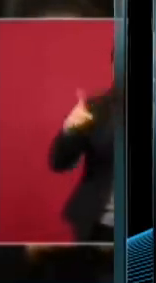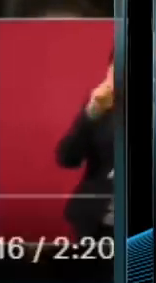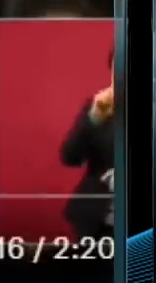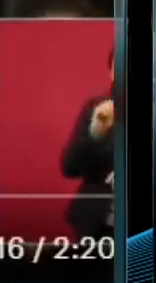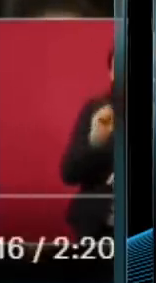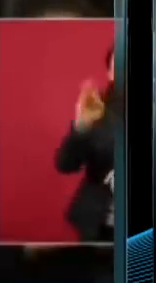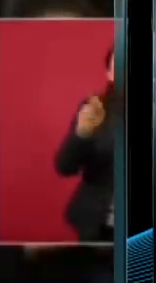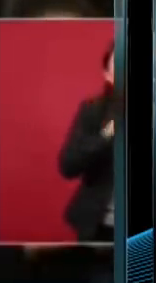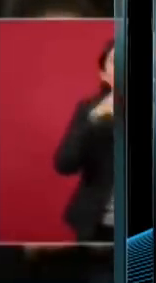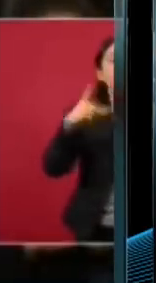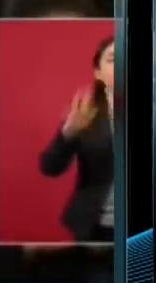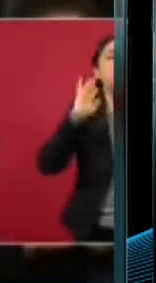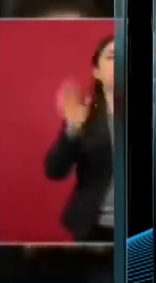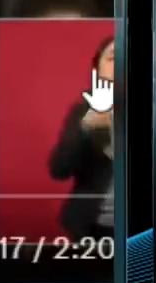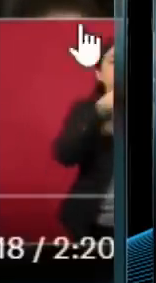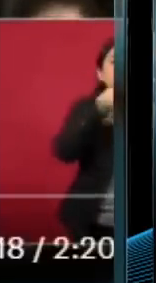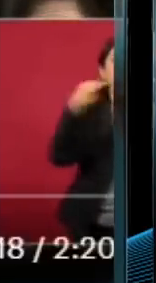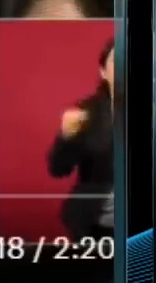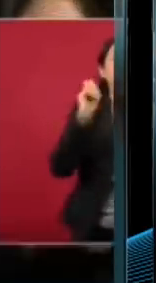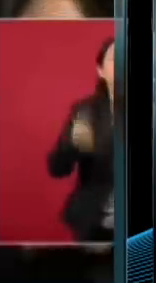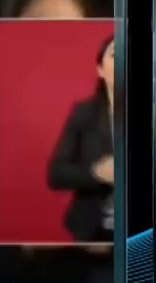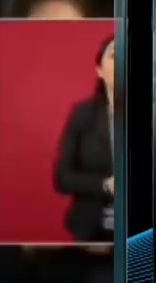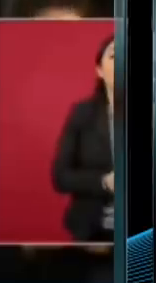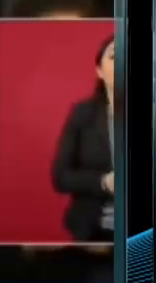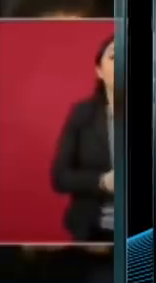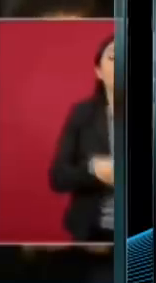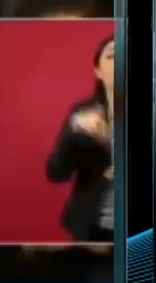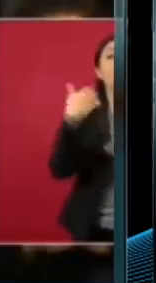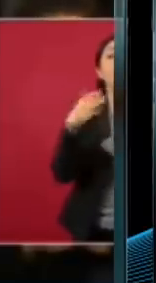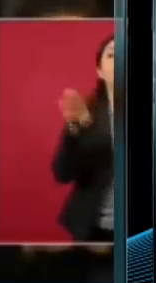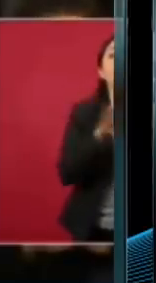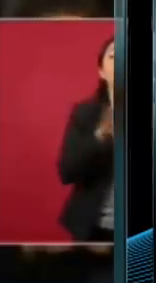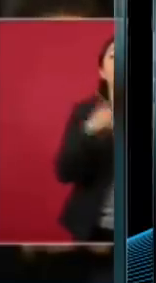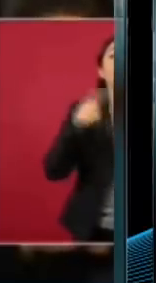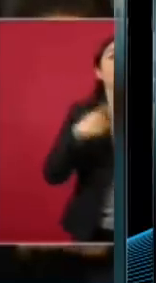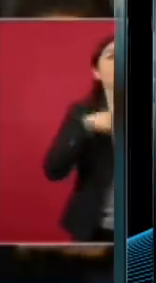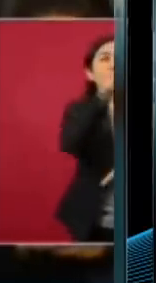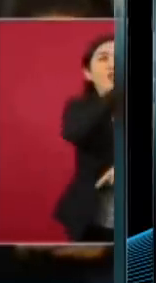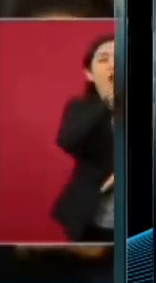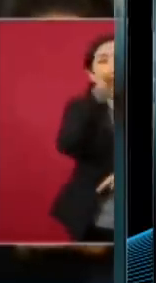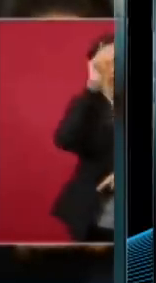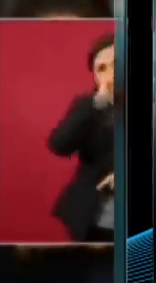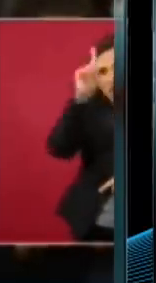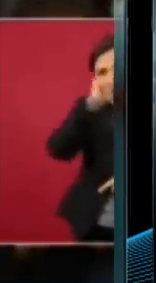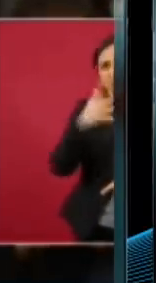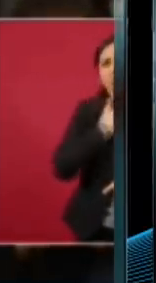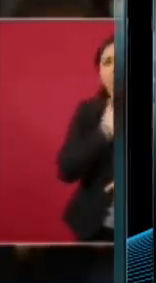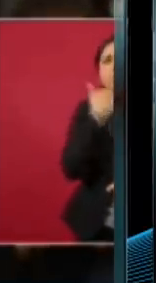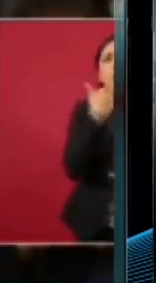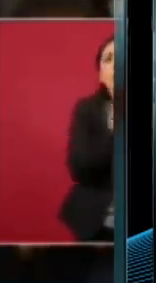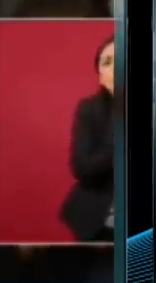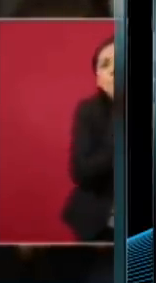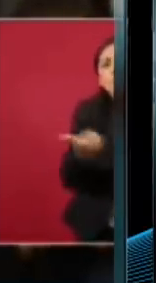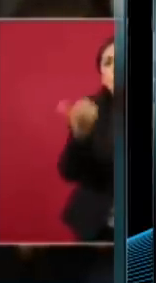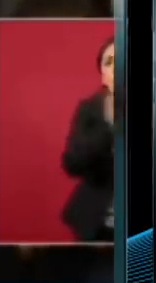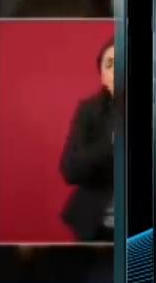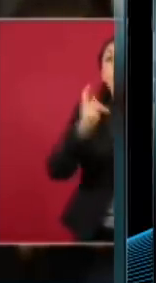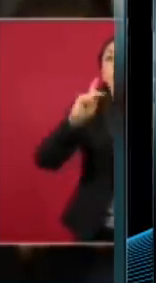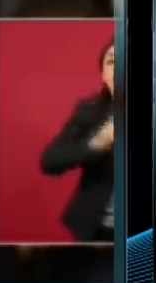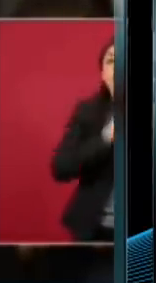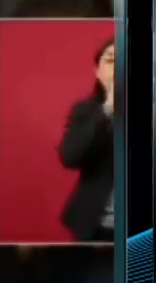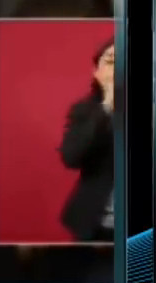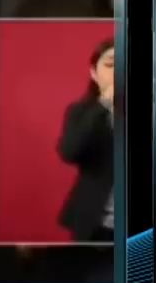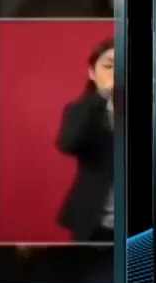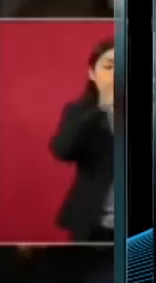la Federación se dio a conocer pues cómo vienen los sueldos de los consejeros electorales y otra vez vienen pues